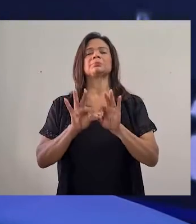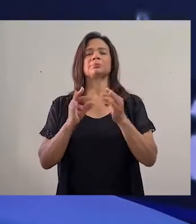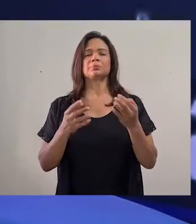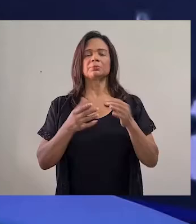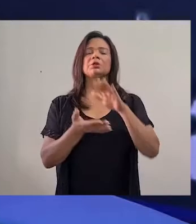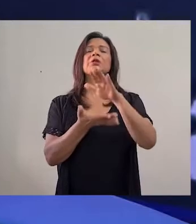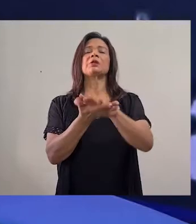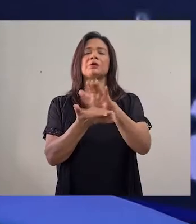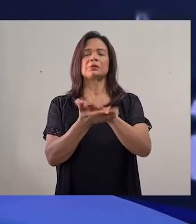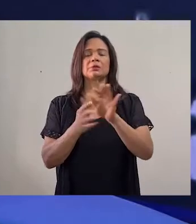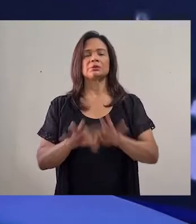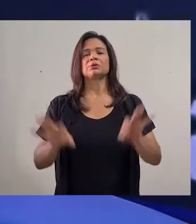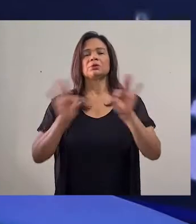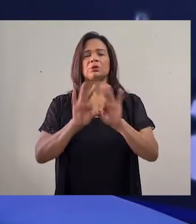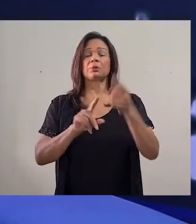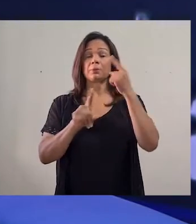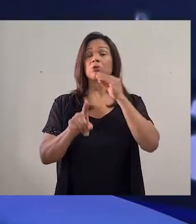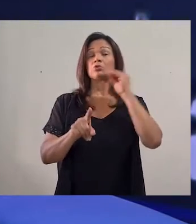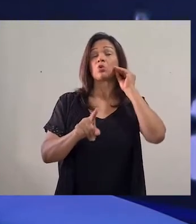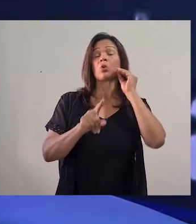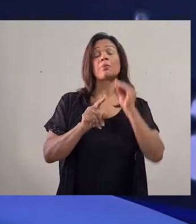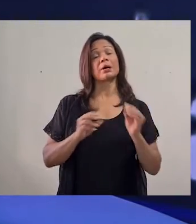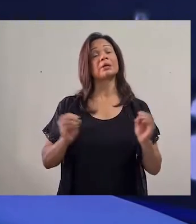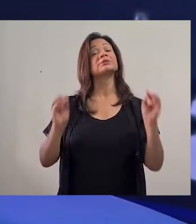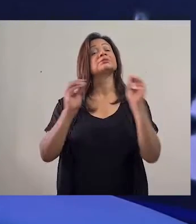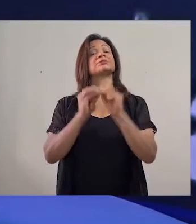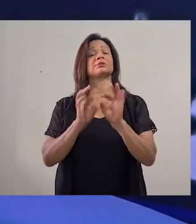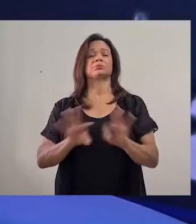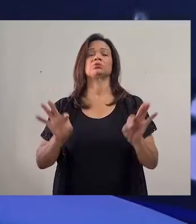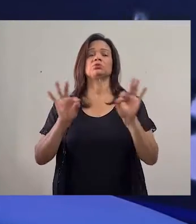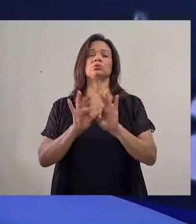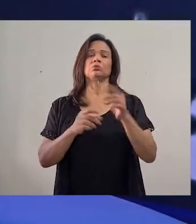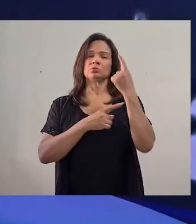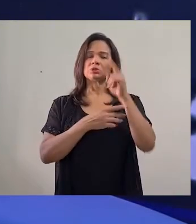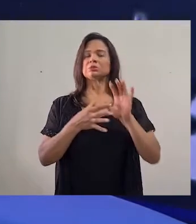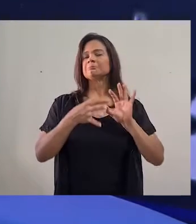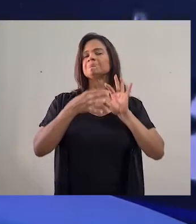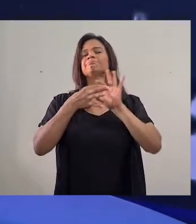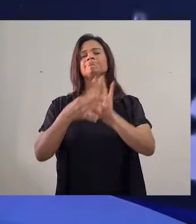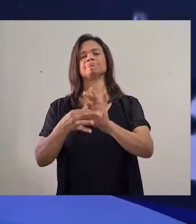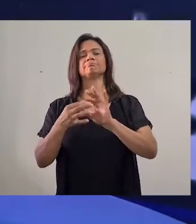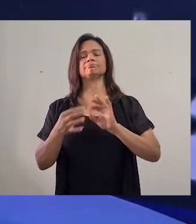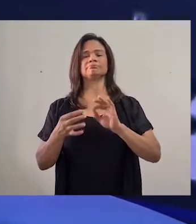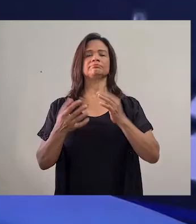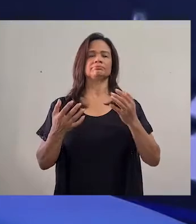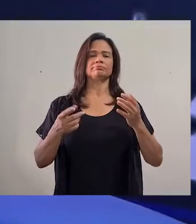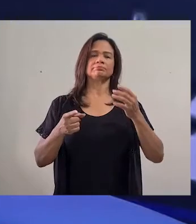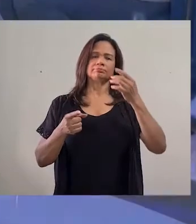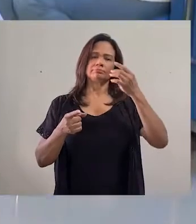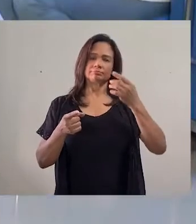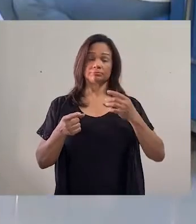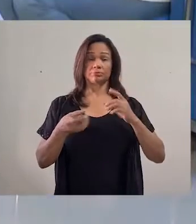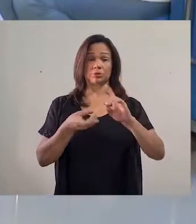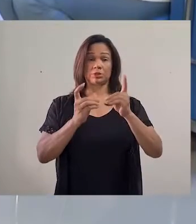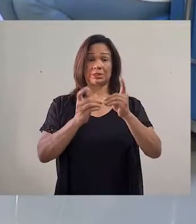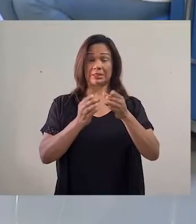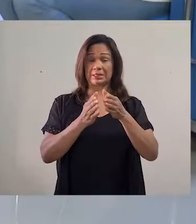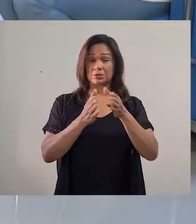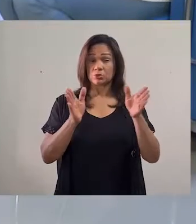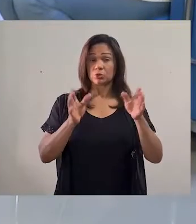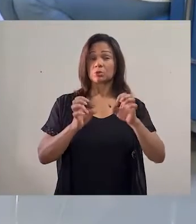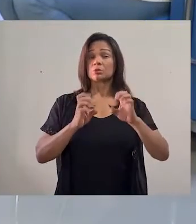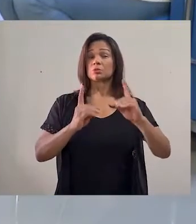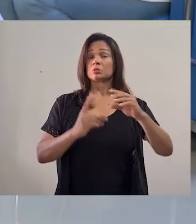Es fundamental. O sea, la escuela es importante, pero el hogar es mucho más. Por lo tanto, esa articulación de lo que es